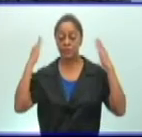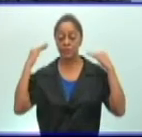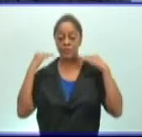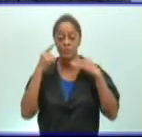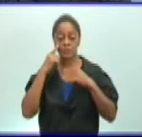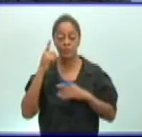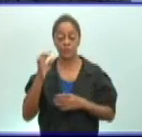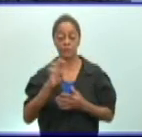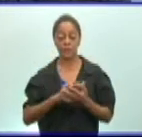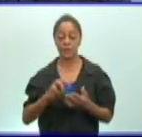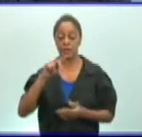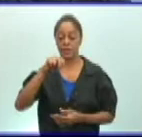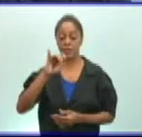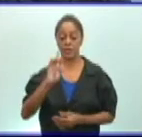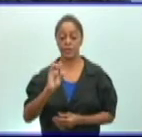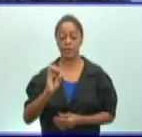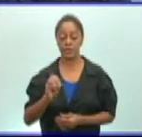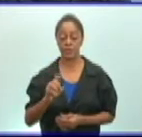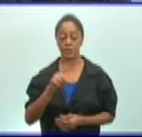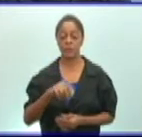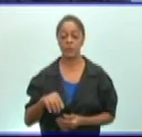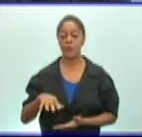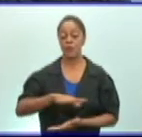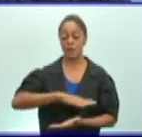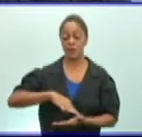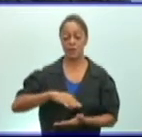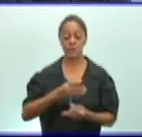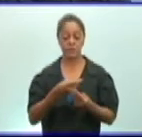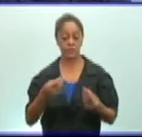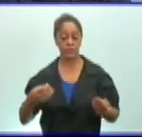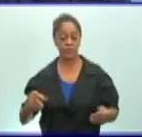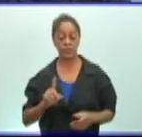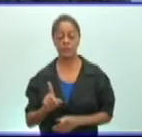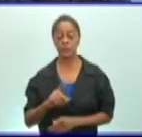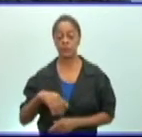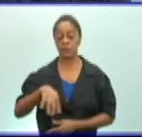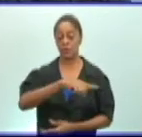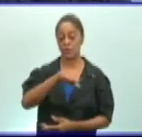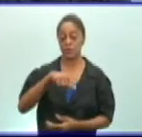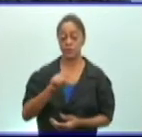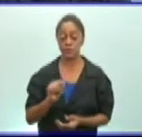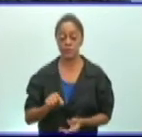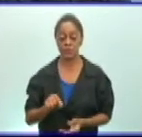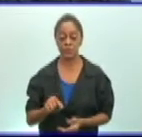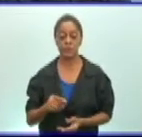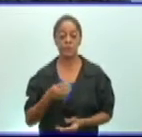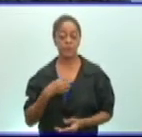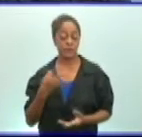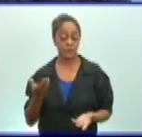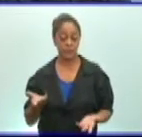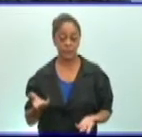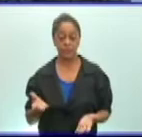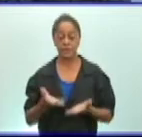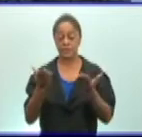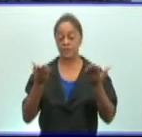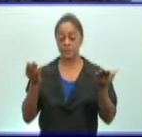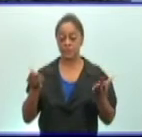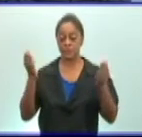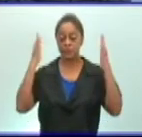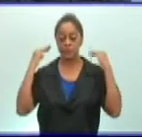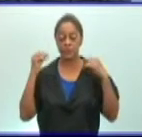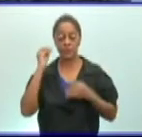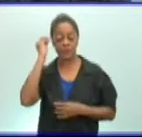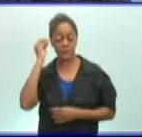el río Nilo, lo que condicionó la zona desértica alrededor, toda esta concepción que va a permitir el desarrollo económico de Egipto. Ahora